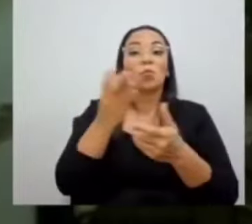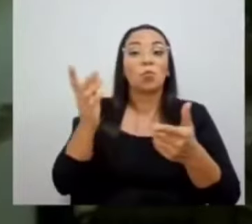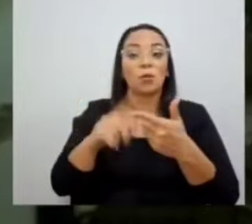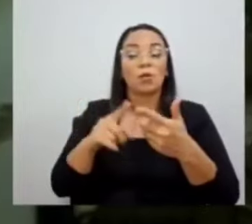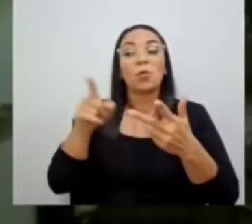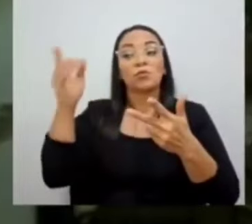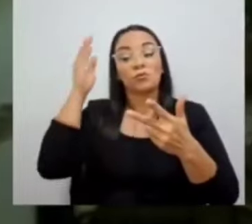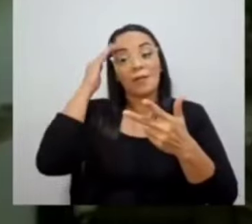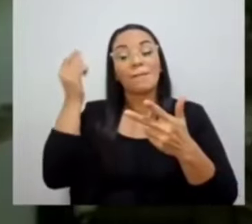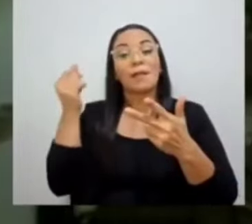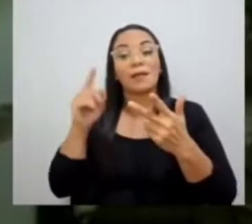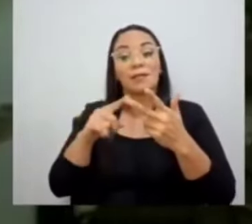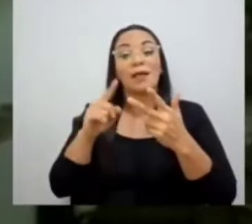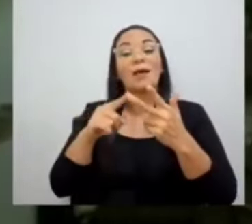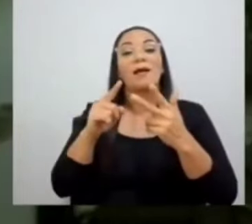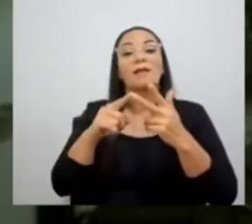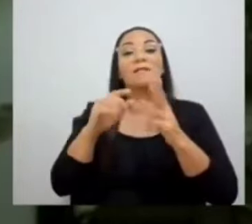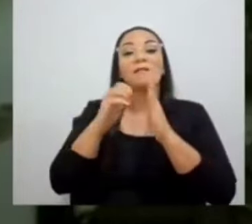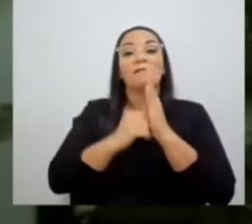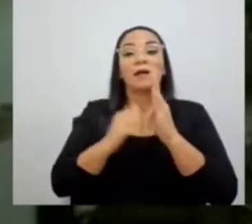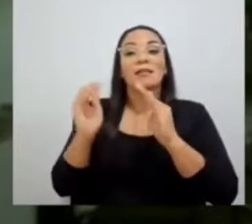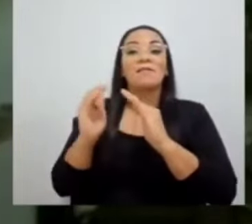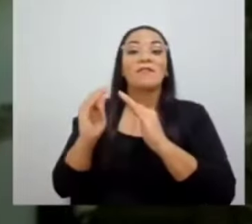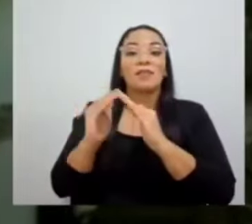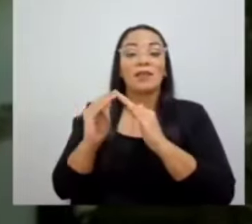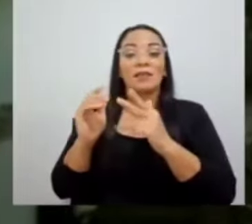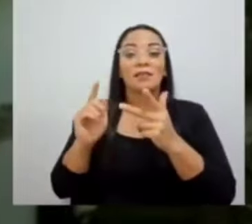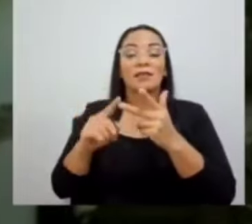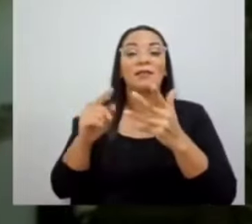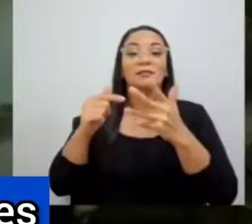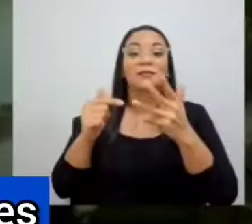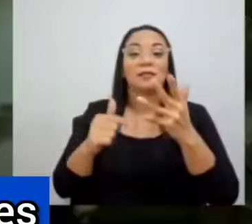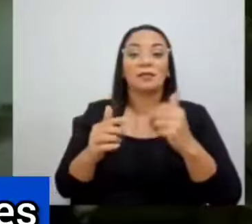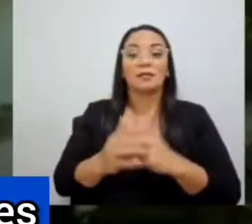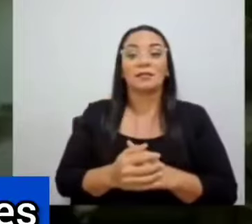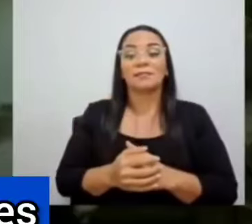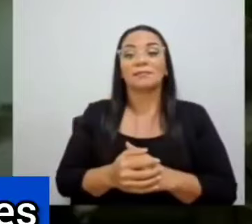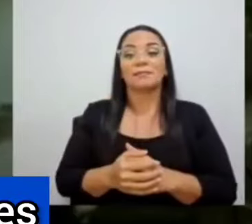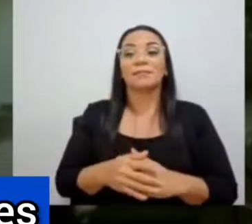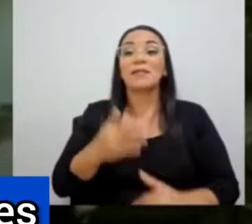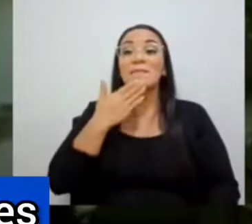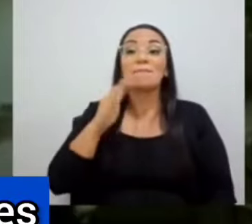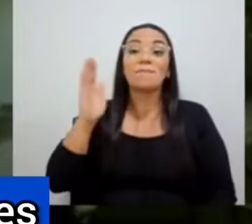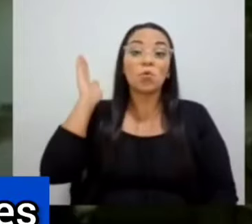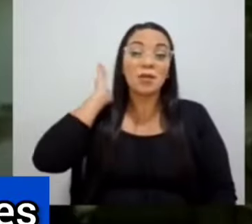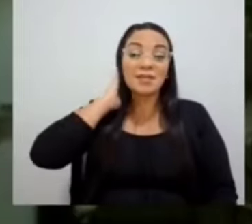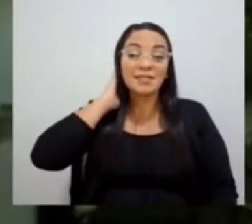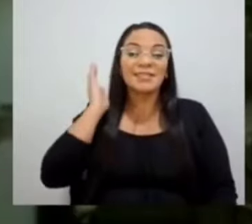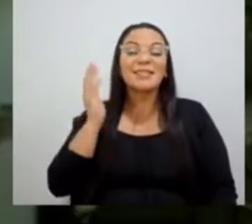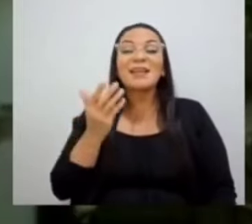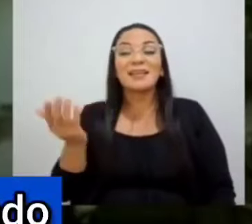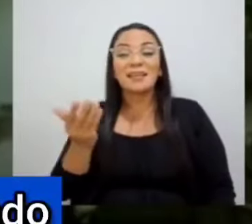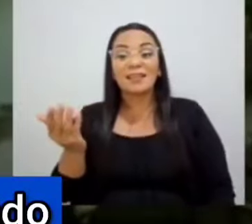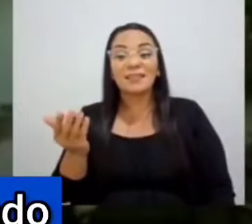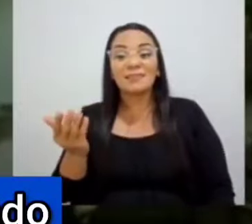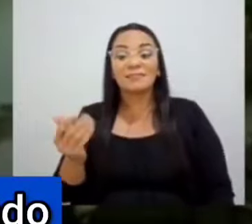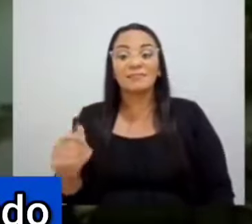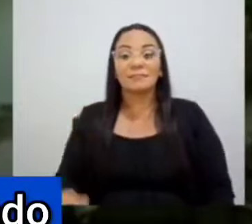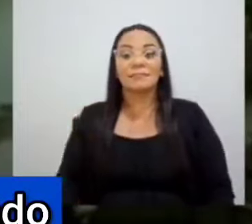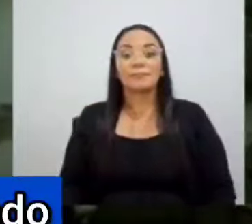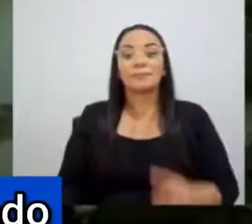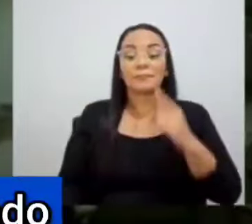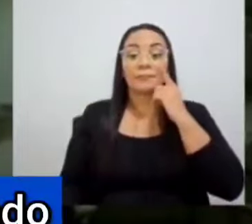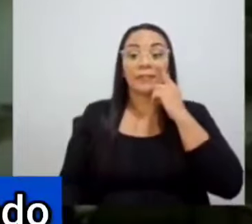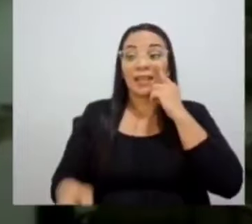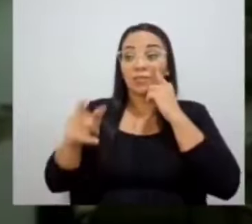saben que va a tener que salir de vivienda, etcétera. Y la hipocresía más grande, ¿sabe cuál es? Que después ellos